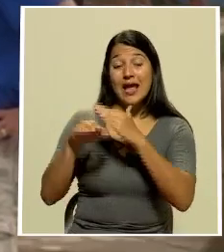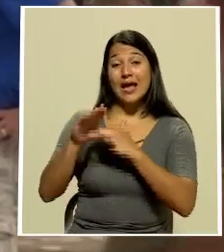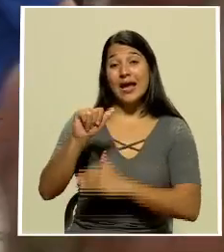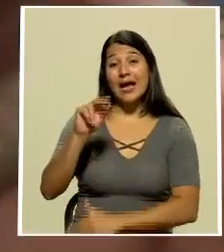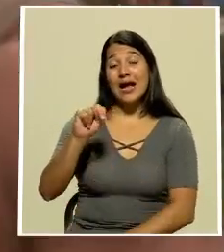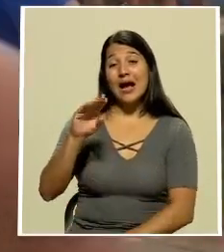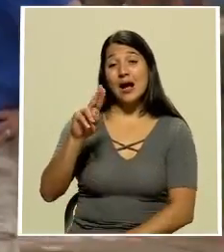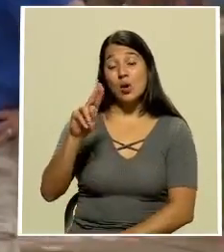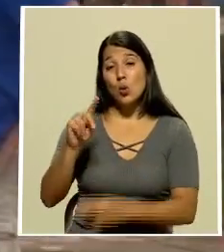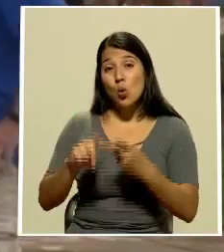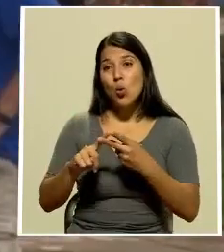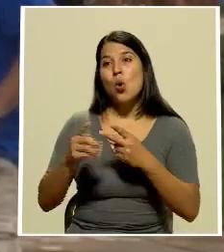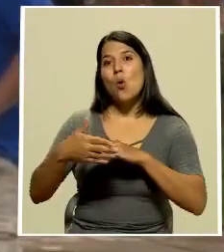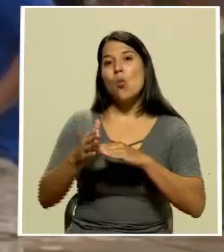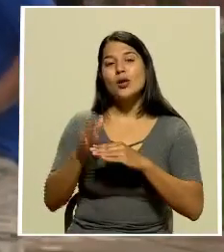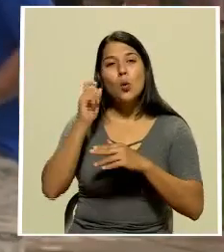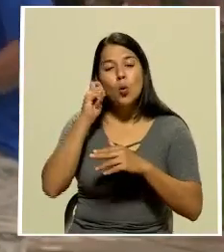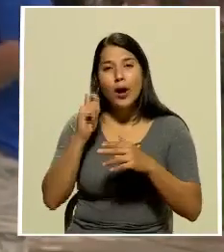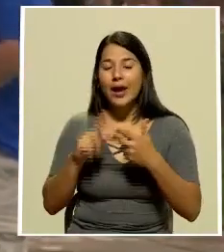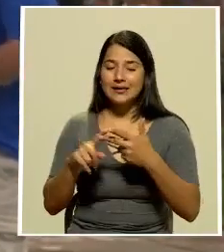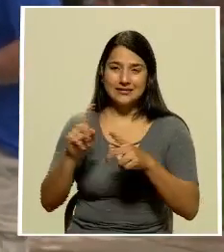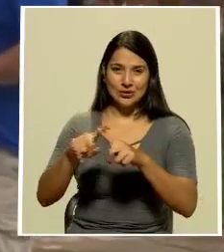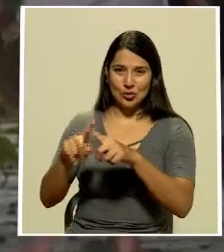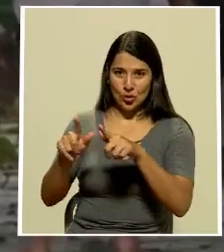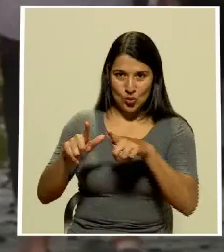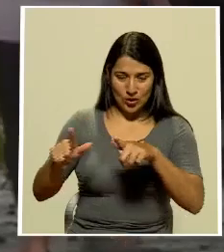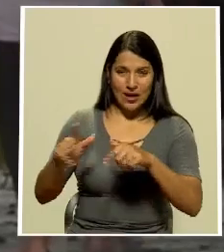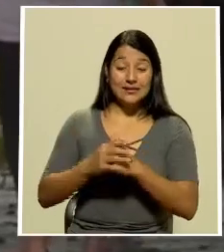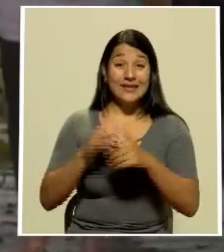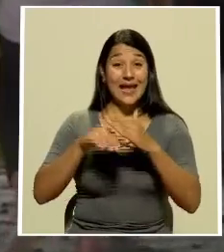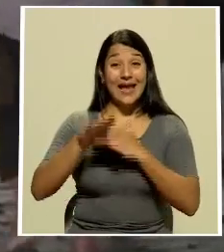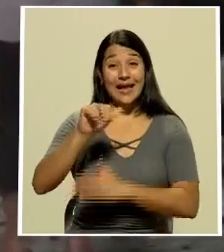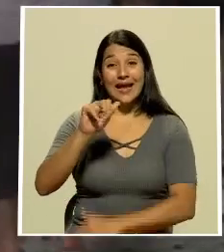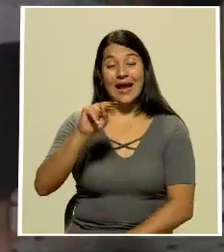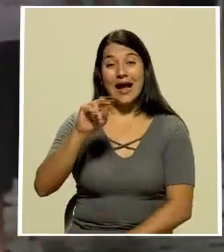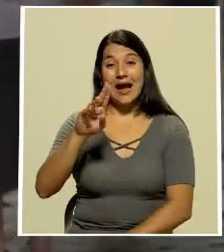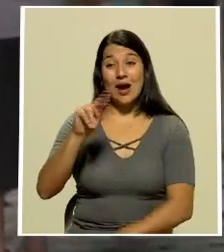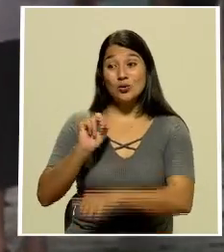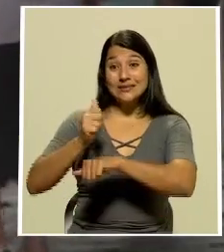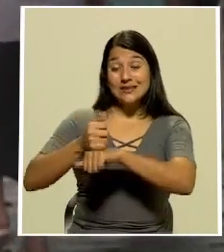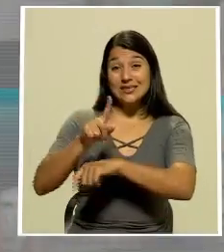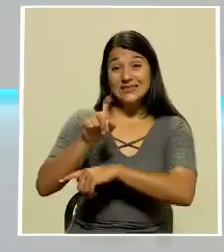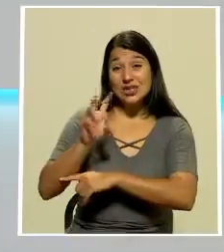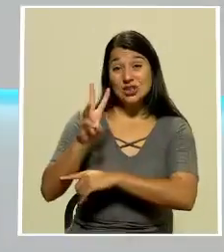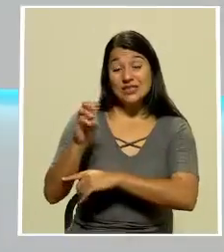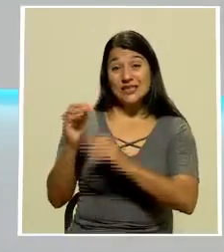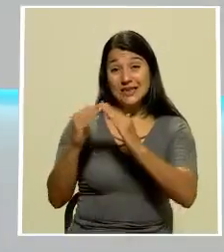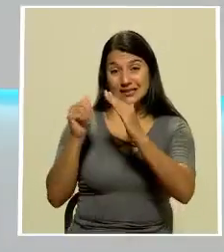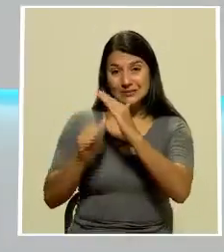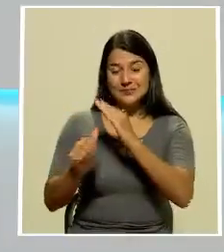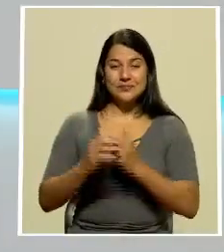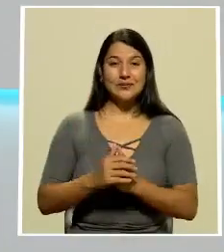Mujeres. En Cancún, mayor destino turístico de México, fueron habilitados más de 160 albergues.